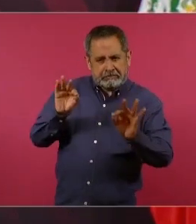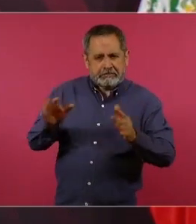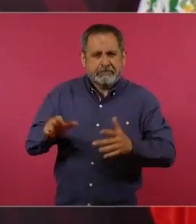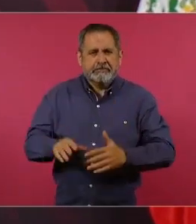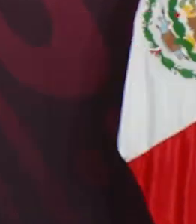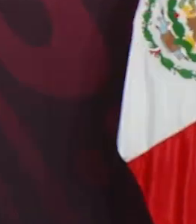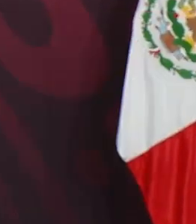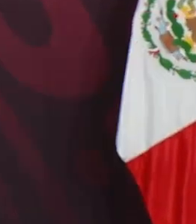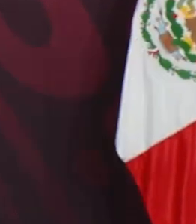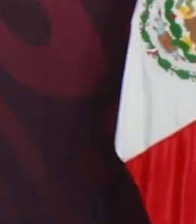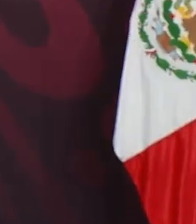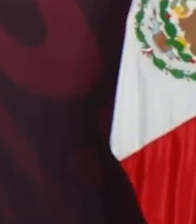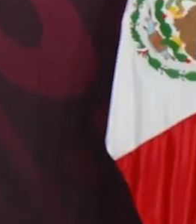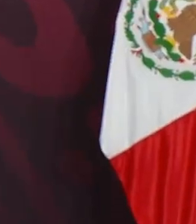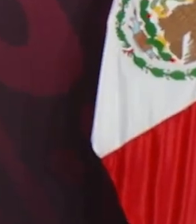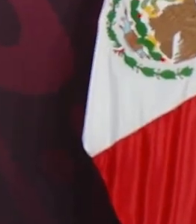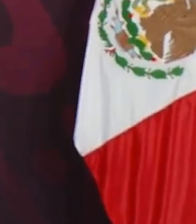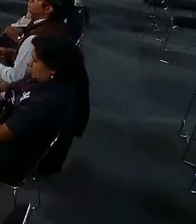muy